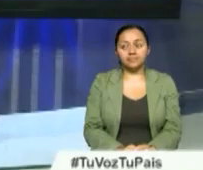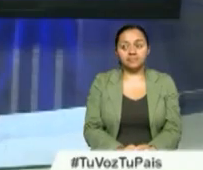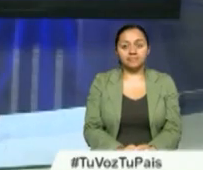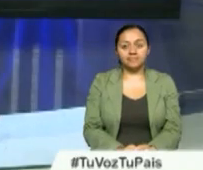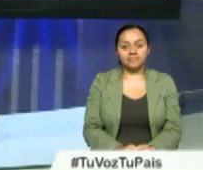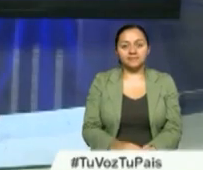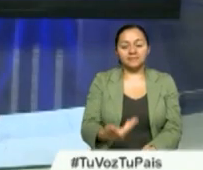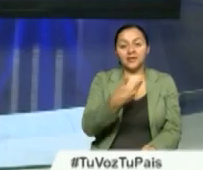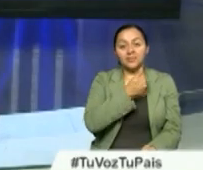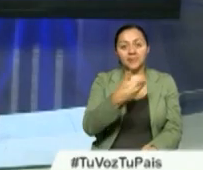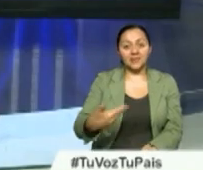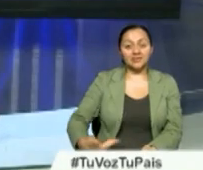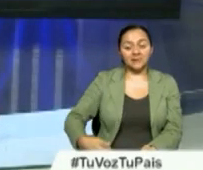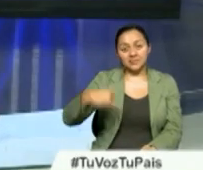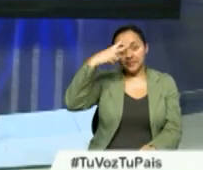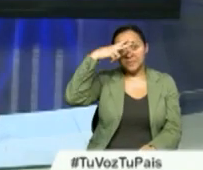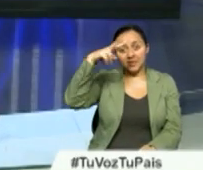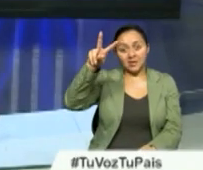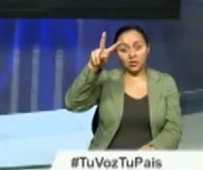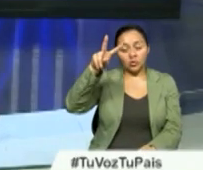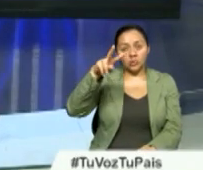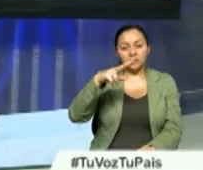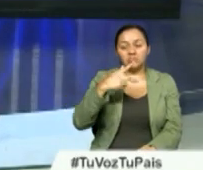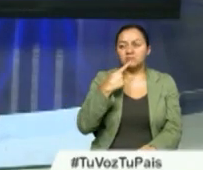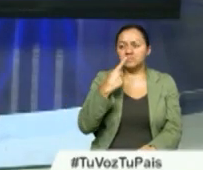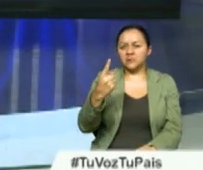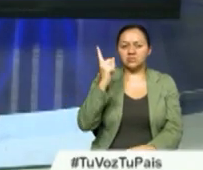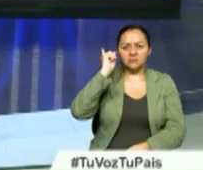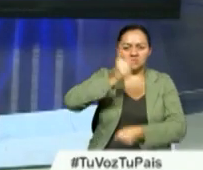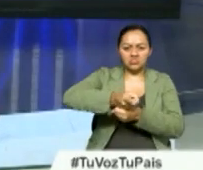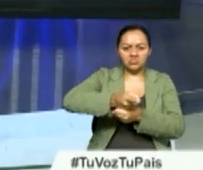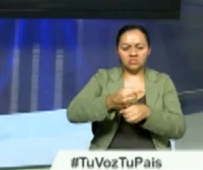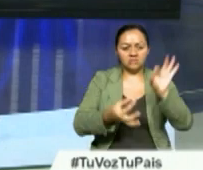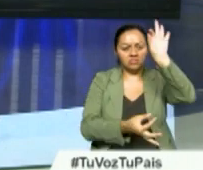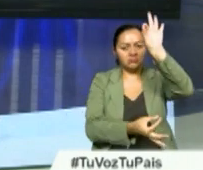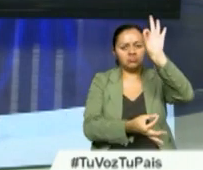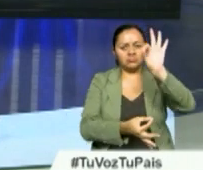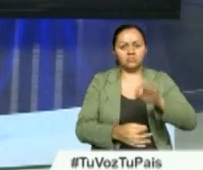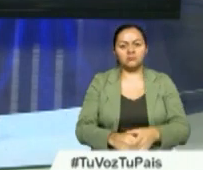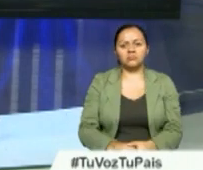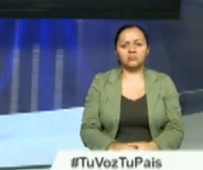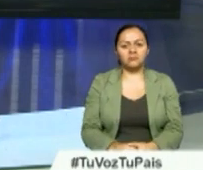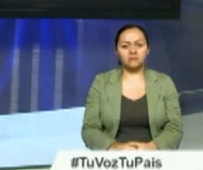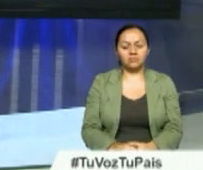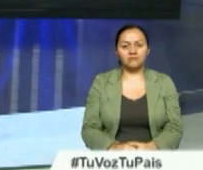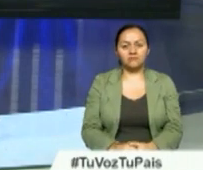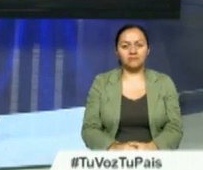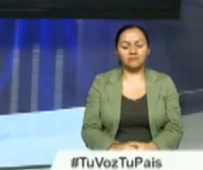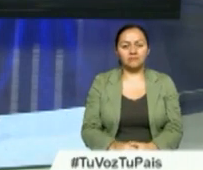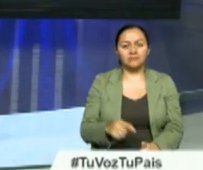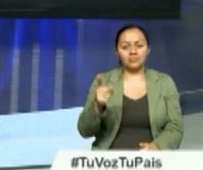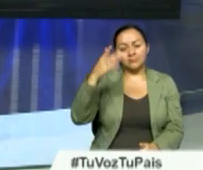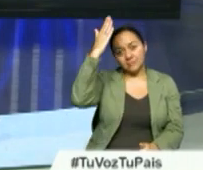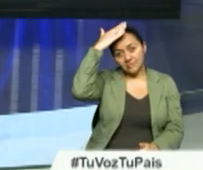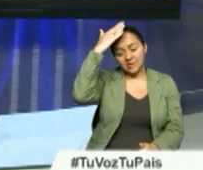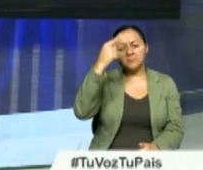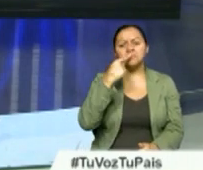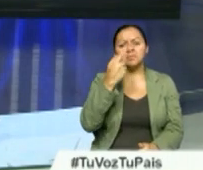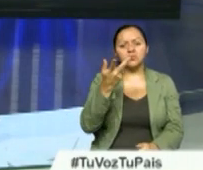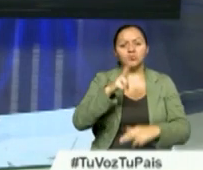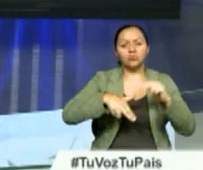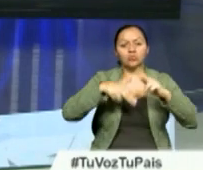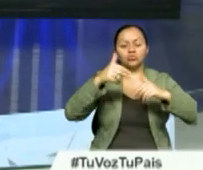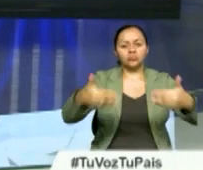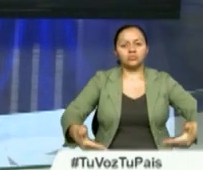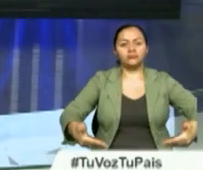El presidente mexicano Enrique Peña Nieto lamentó el decreto firmado por su homólogo estadounidense Donald Trump de construir un